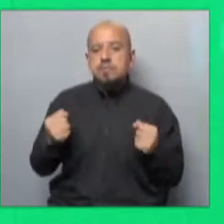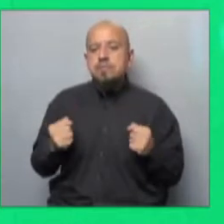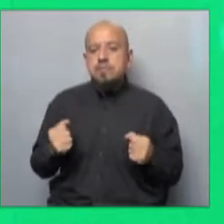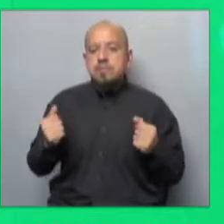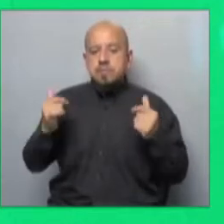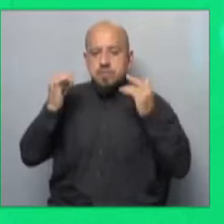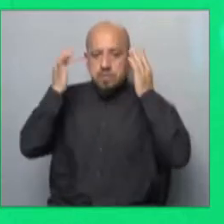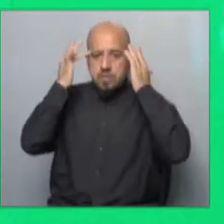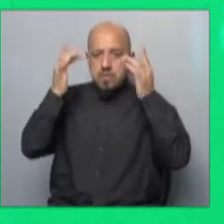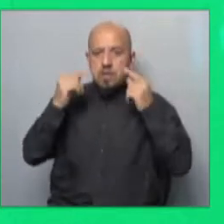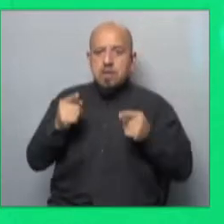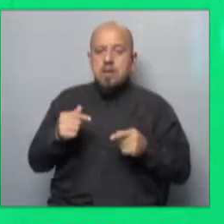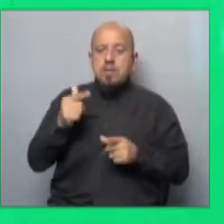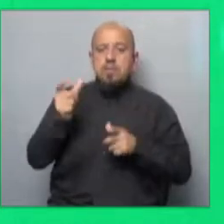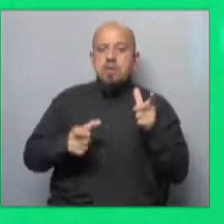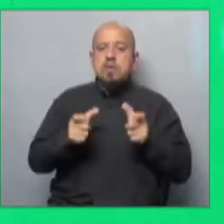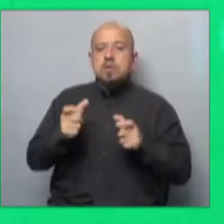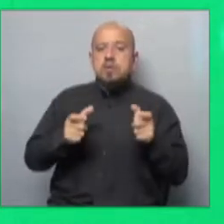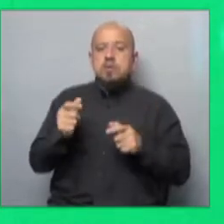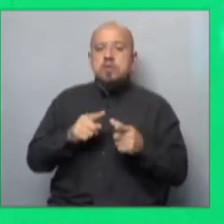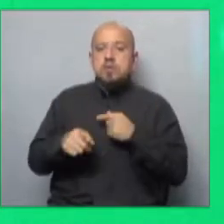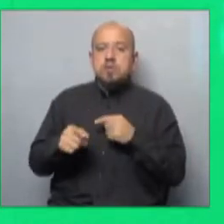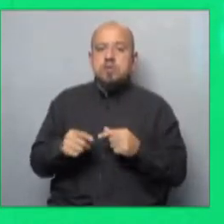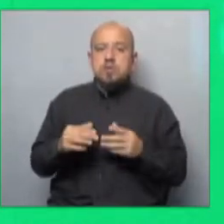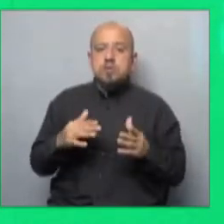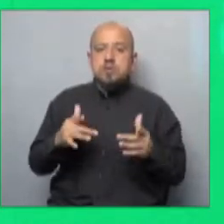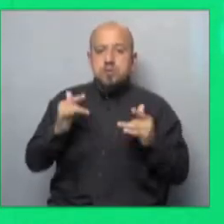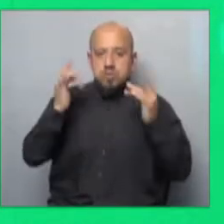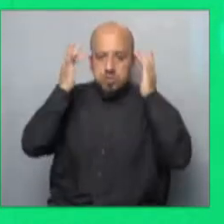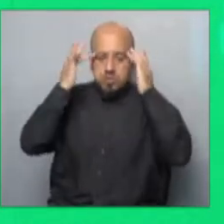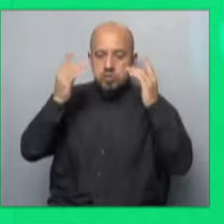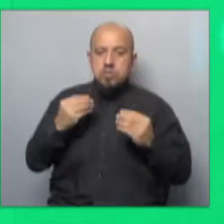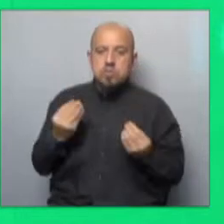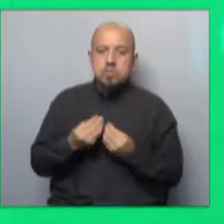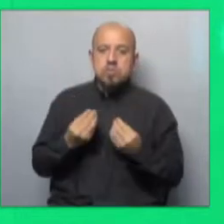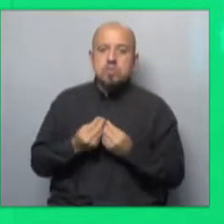son personas con altos niveles educativos